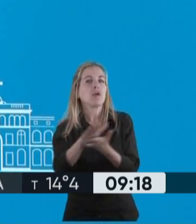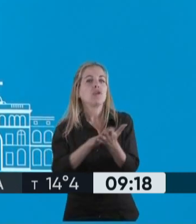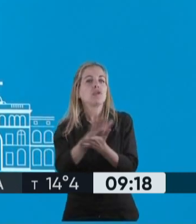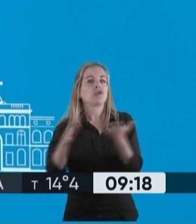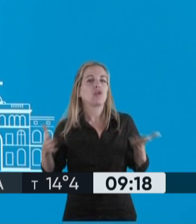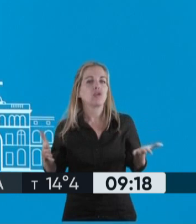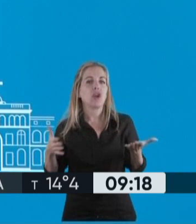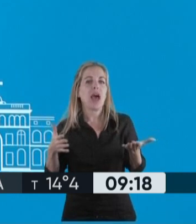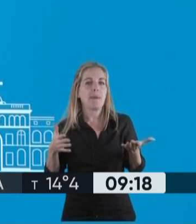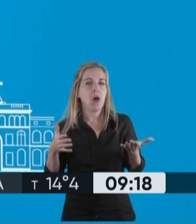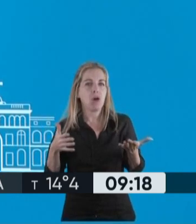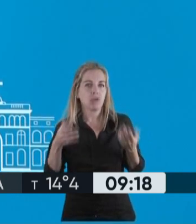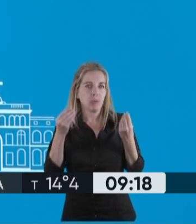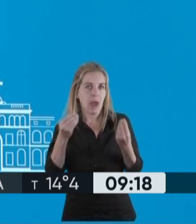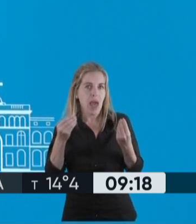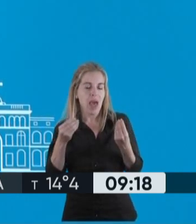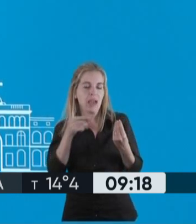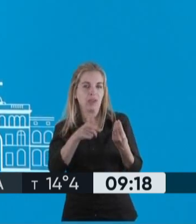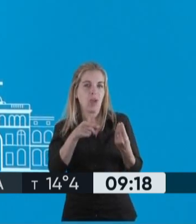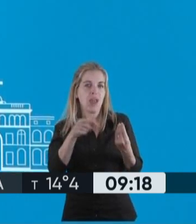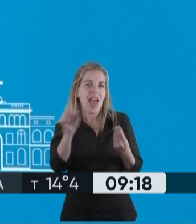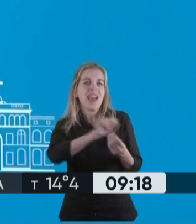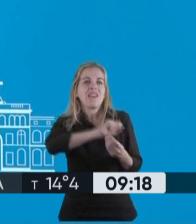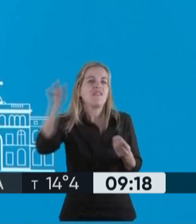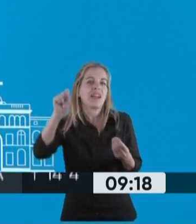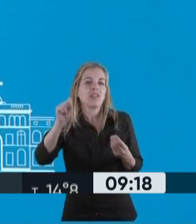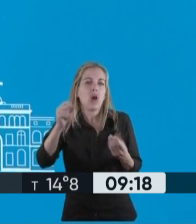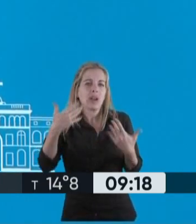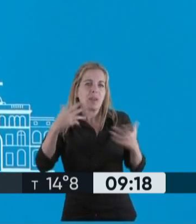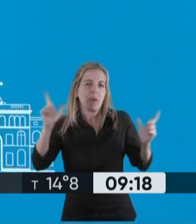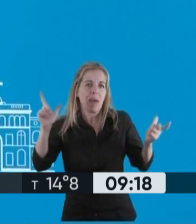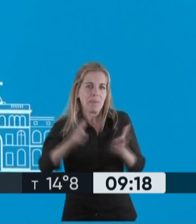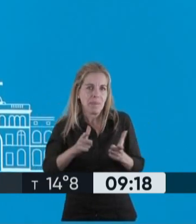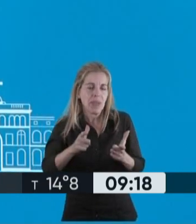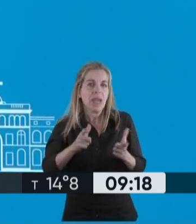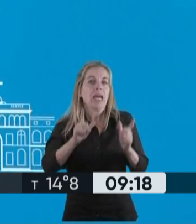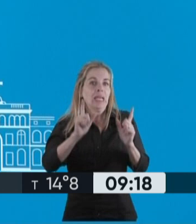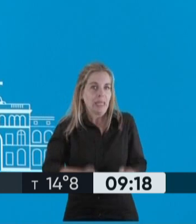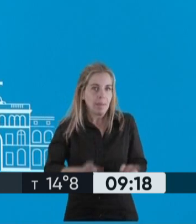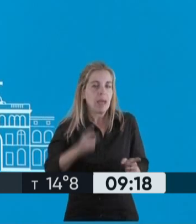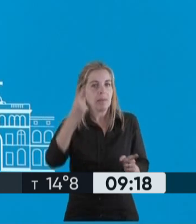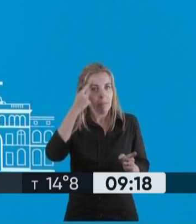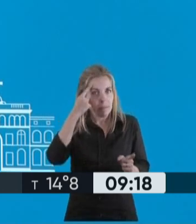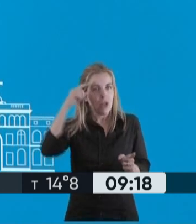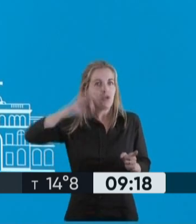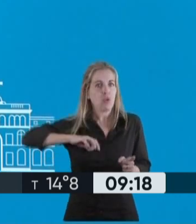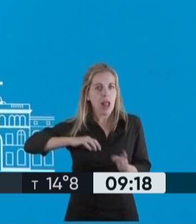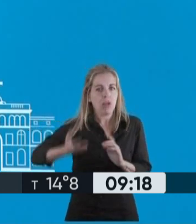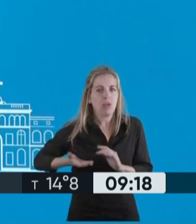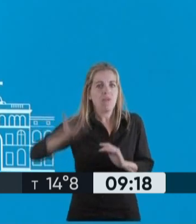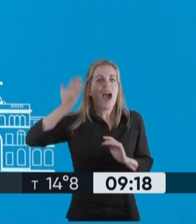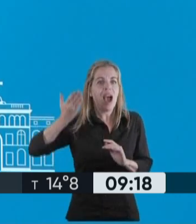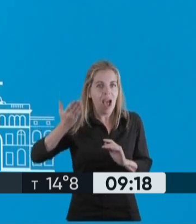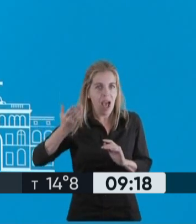mejor manera posible la reducción de la inflación en la Argentina y la suba y el sostenimiento de los ingresos, con lo cual con